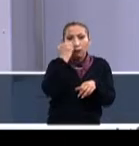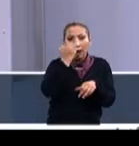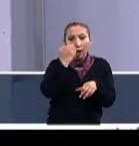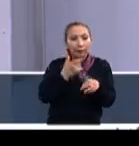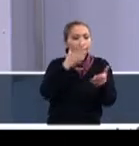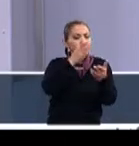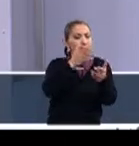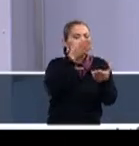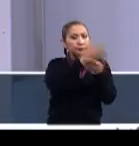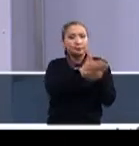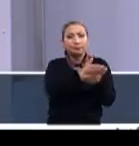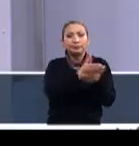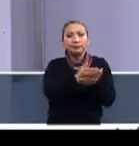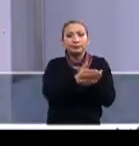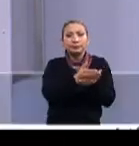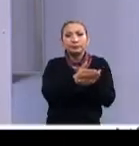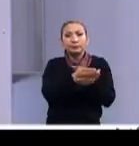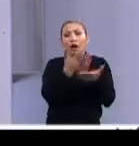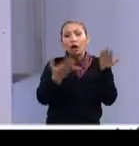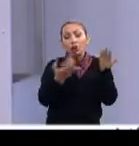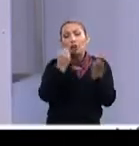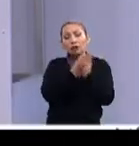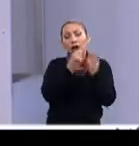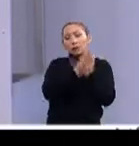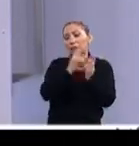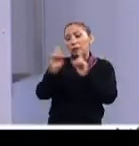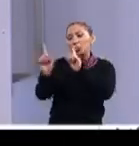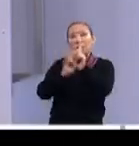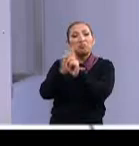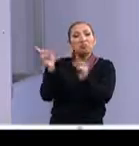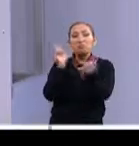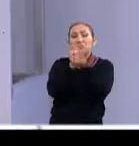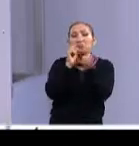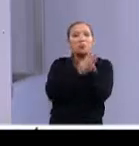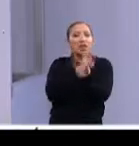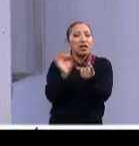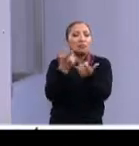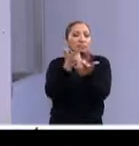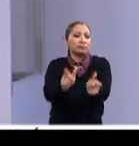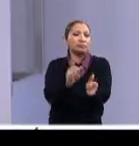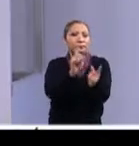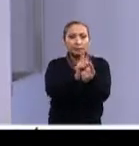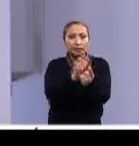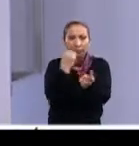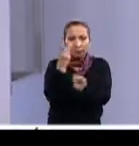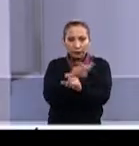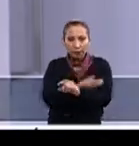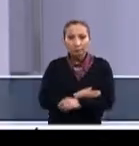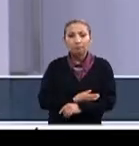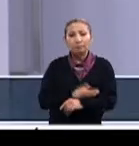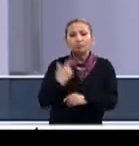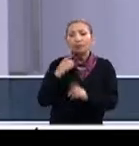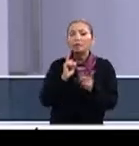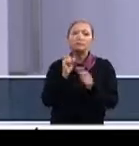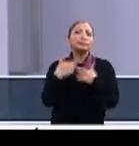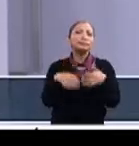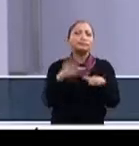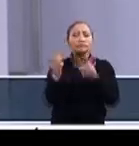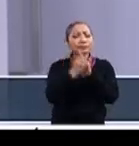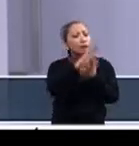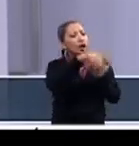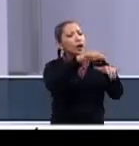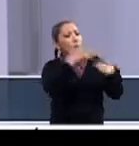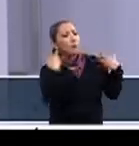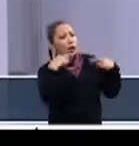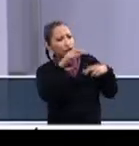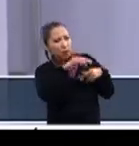escuela y como algunos damos clase, pues nos pueden encontrar en el camino, ¿no? De hecho, eso es lo que ocurre. Nos preguntan, nos platican, oiga